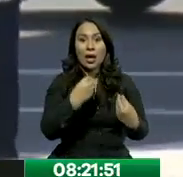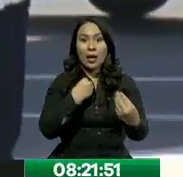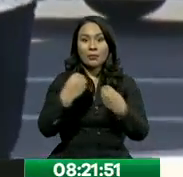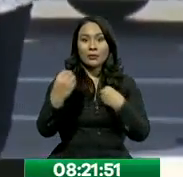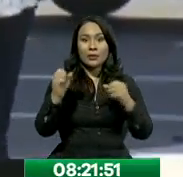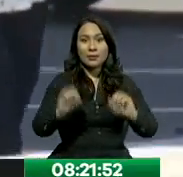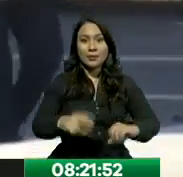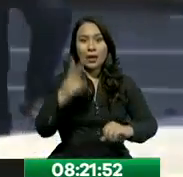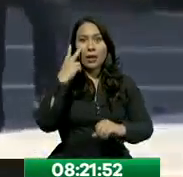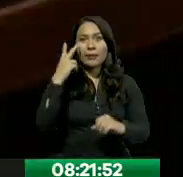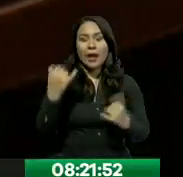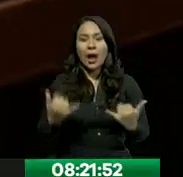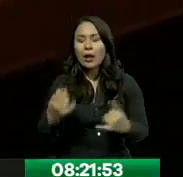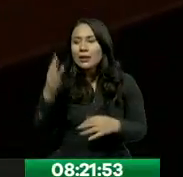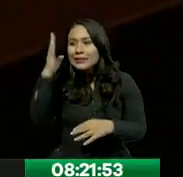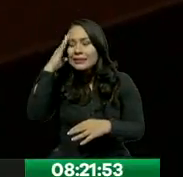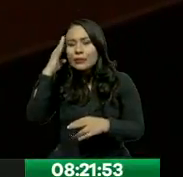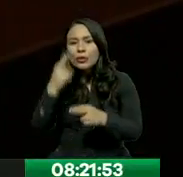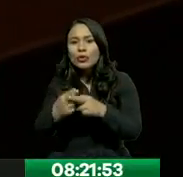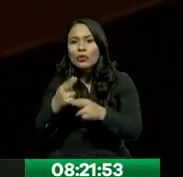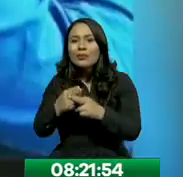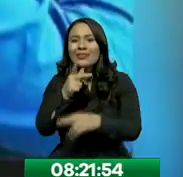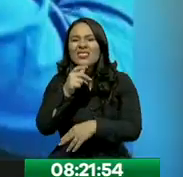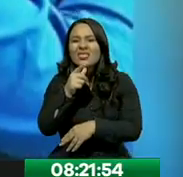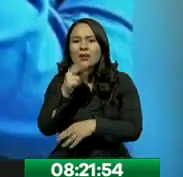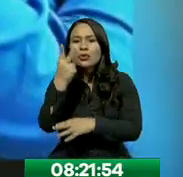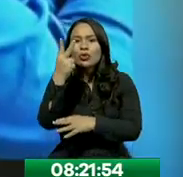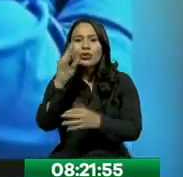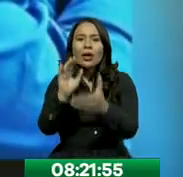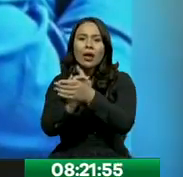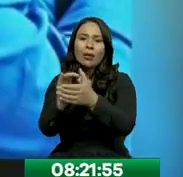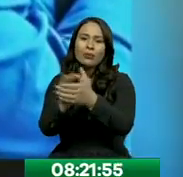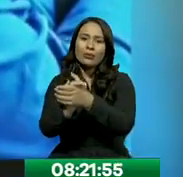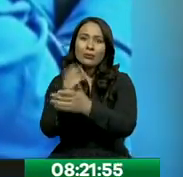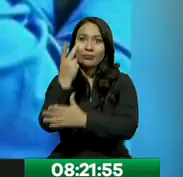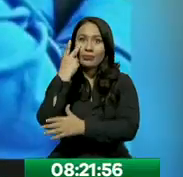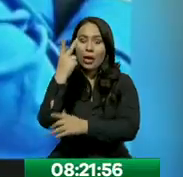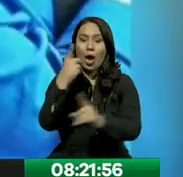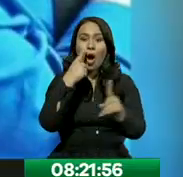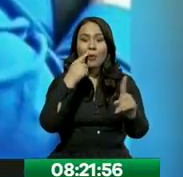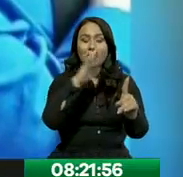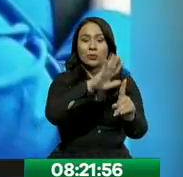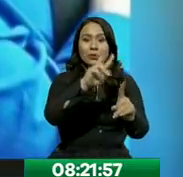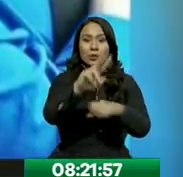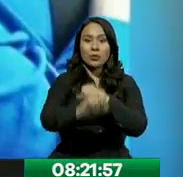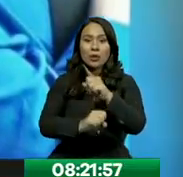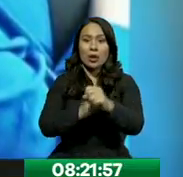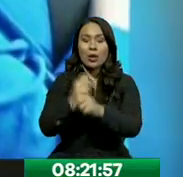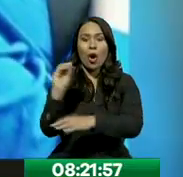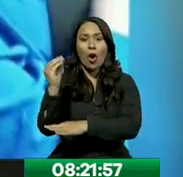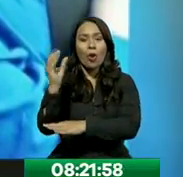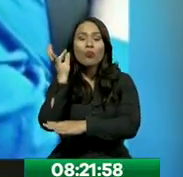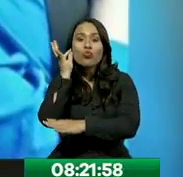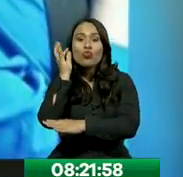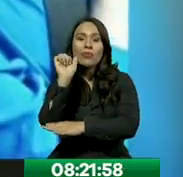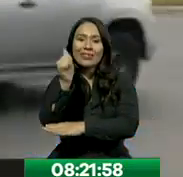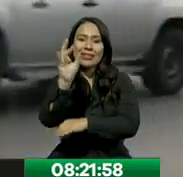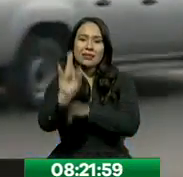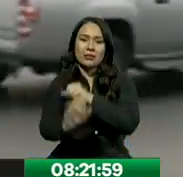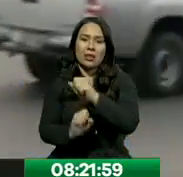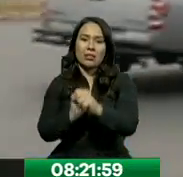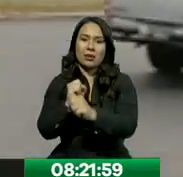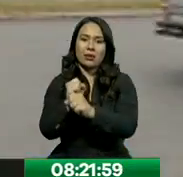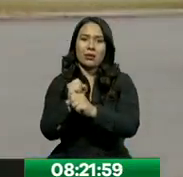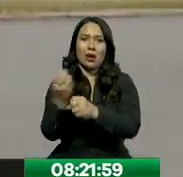fue posible determinar que eran esposos, él de 52 años y ella con apenas 17. Fue posible conocer